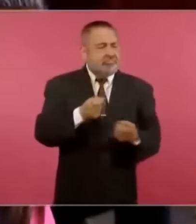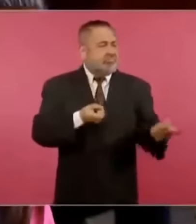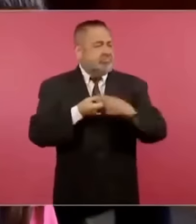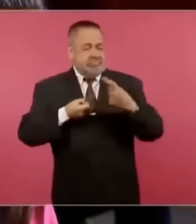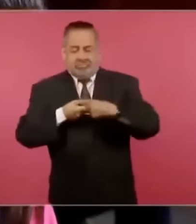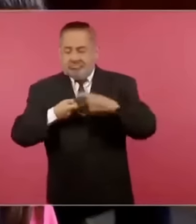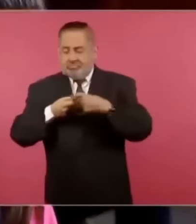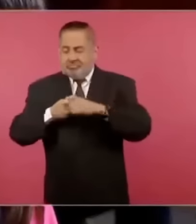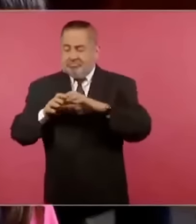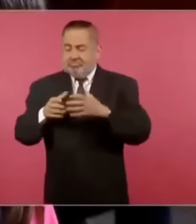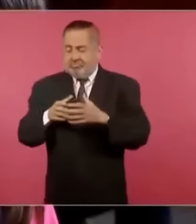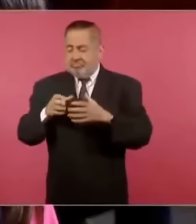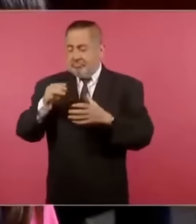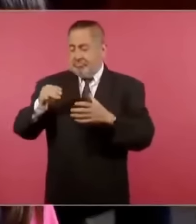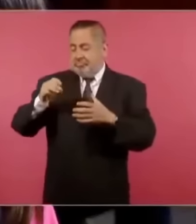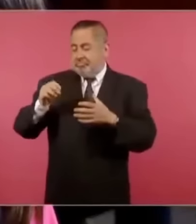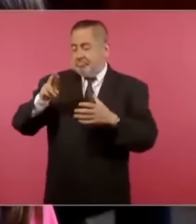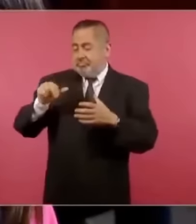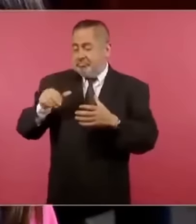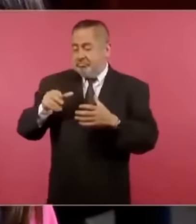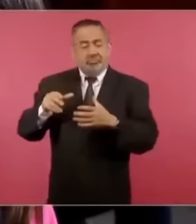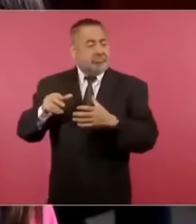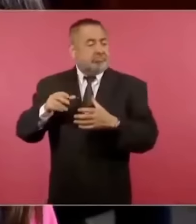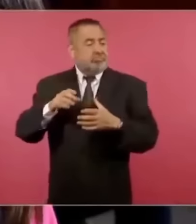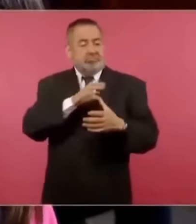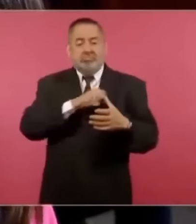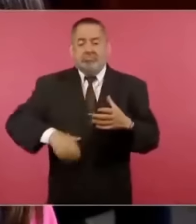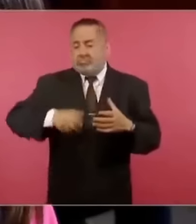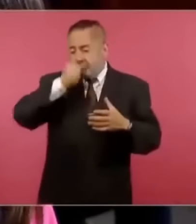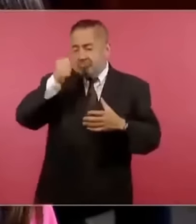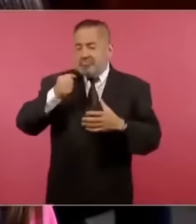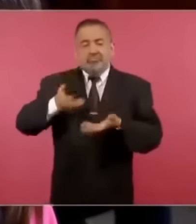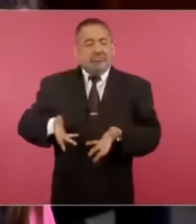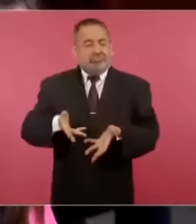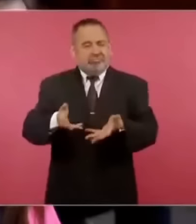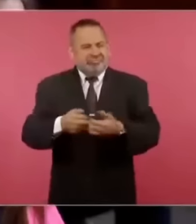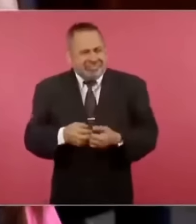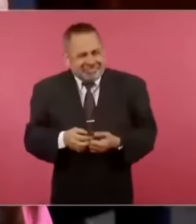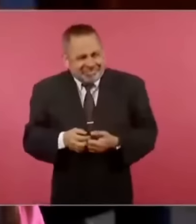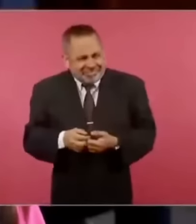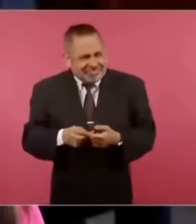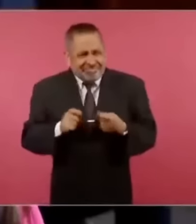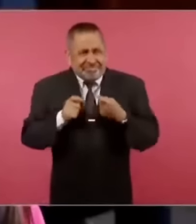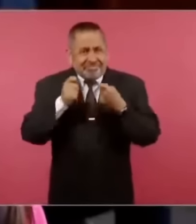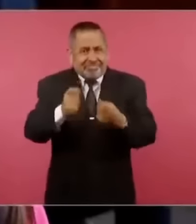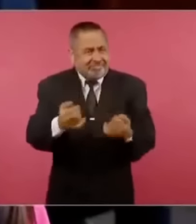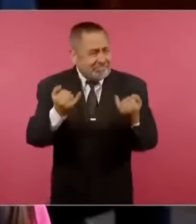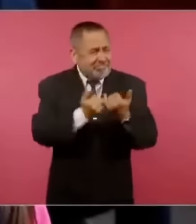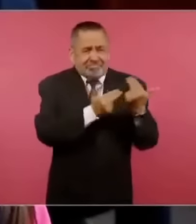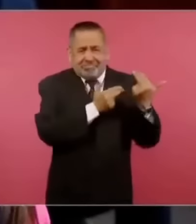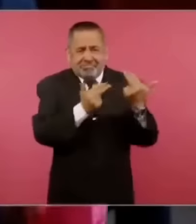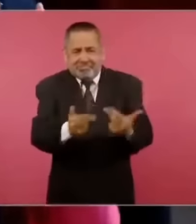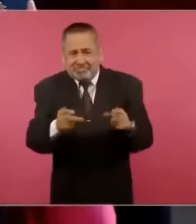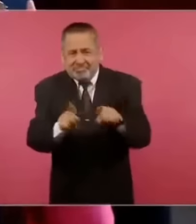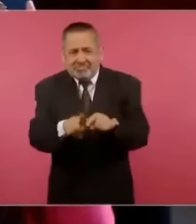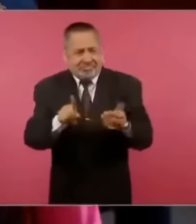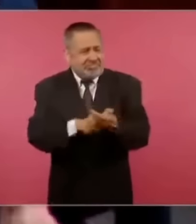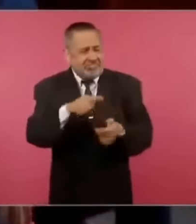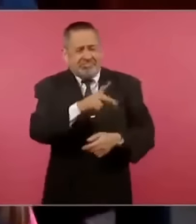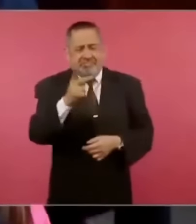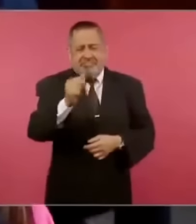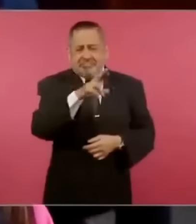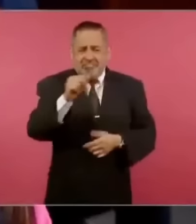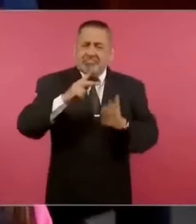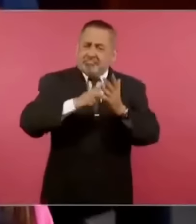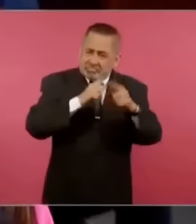son los candidatos principales acá. Entonces yo digo, ¿nos va a dejar eso usted de herencia ya al padrecismo empoderado